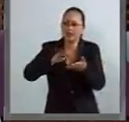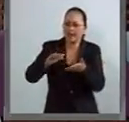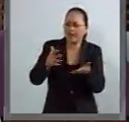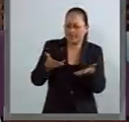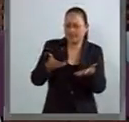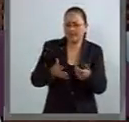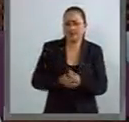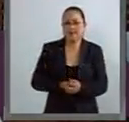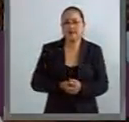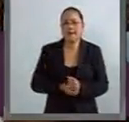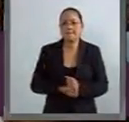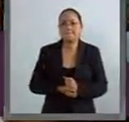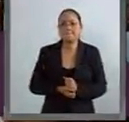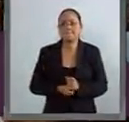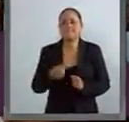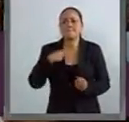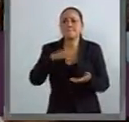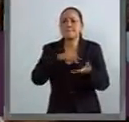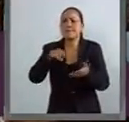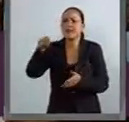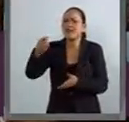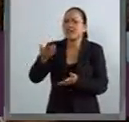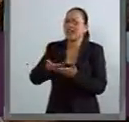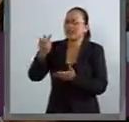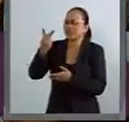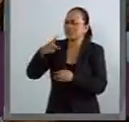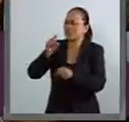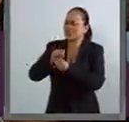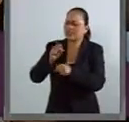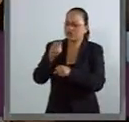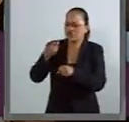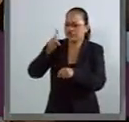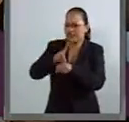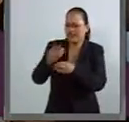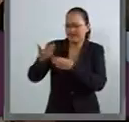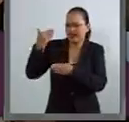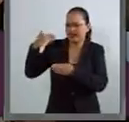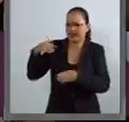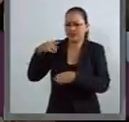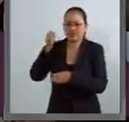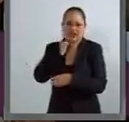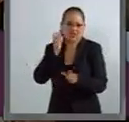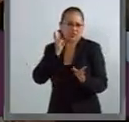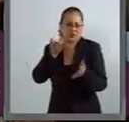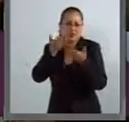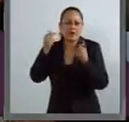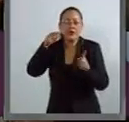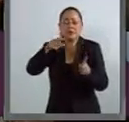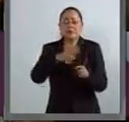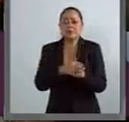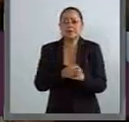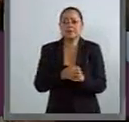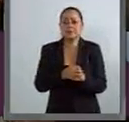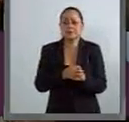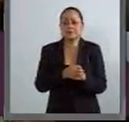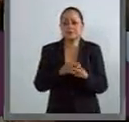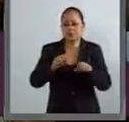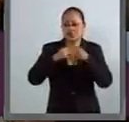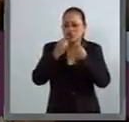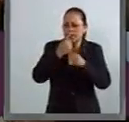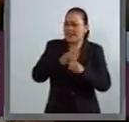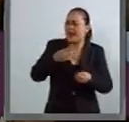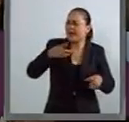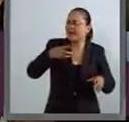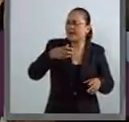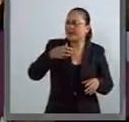semana, y yo leía a un legislador hace un par de días diciendo que por qué la sociedad civil